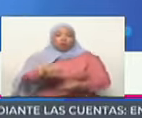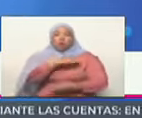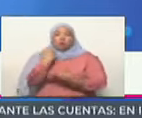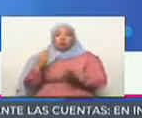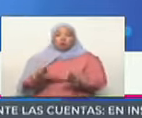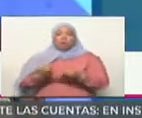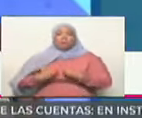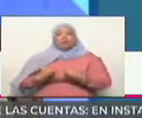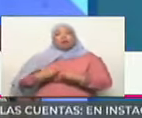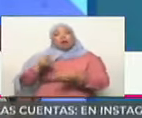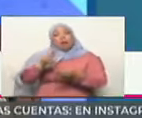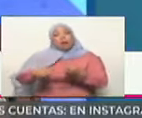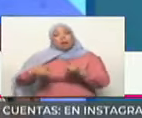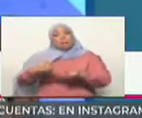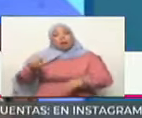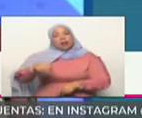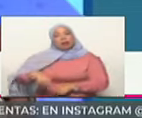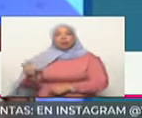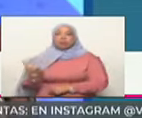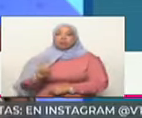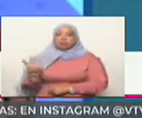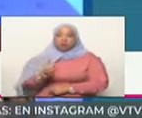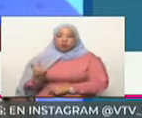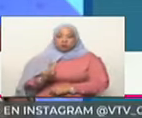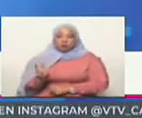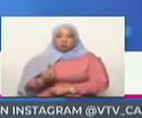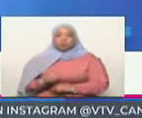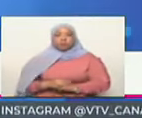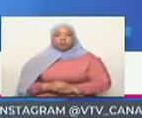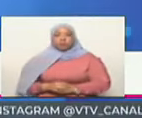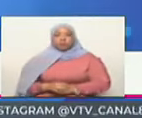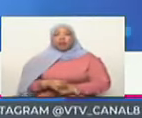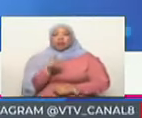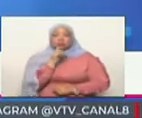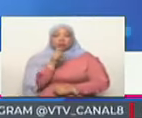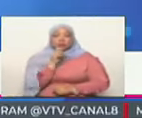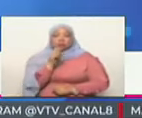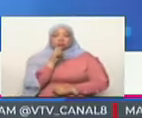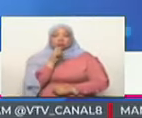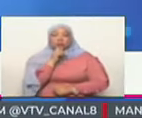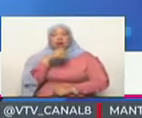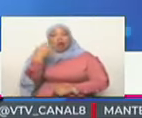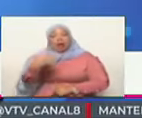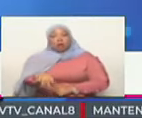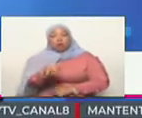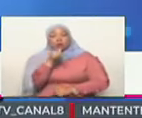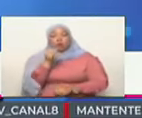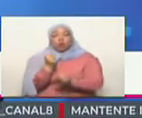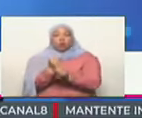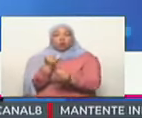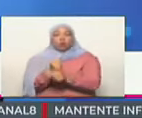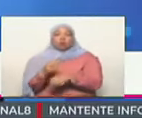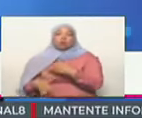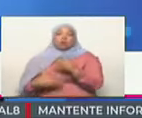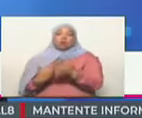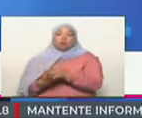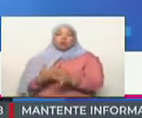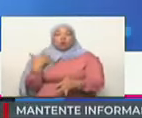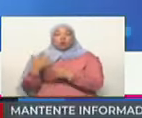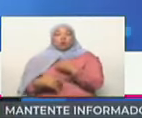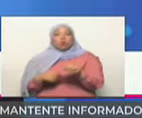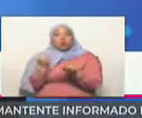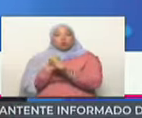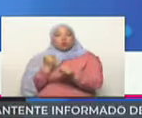vivían pacíficamente aquí. Creo que eso tuvo una pegada tremenda, porque el primer efecto es